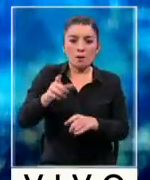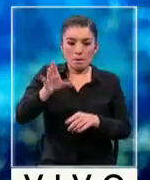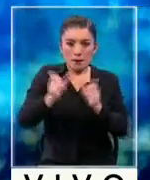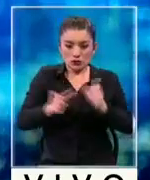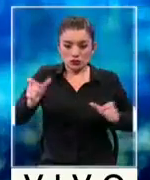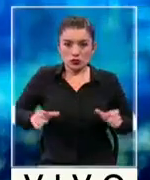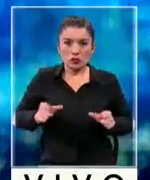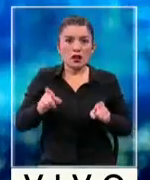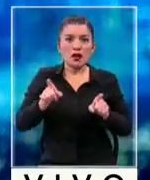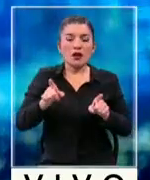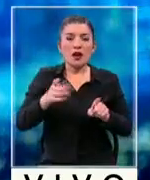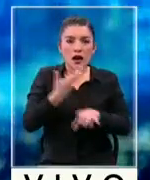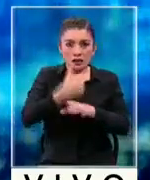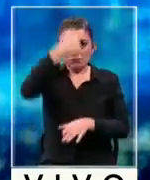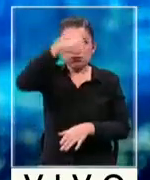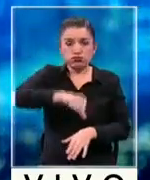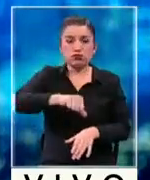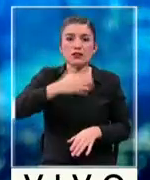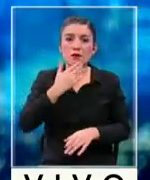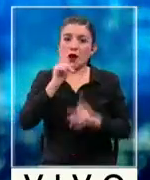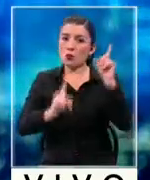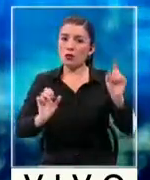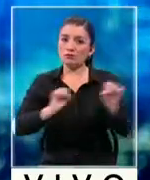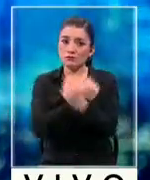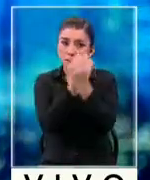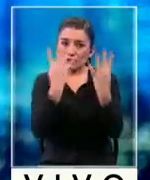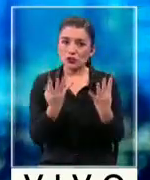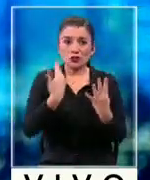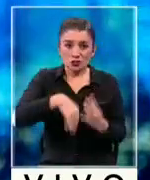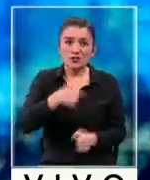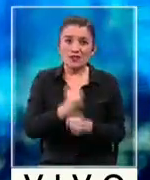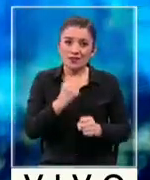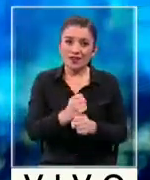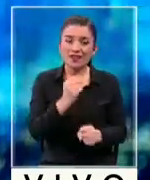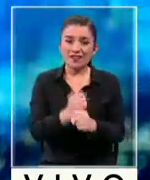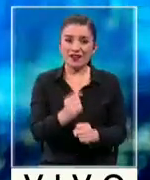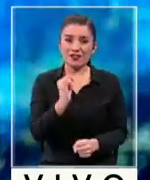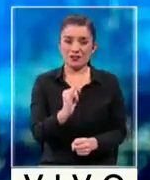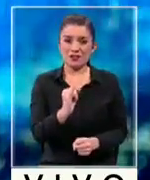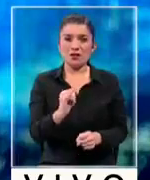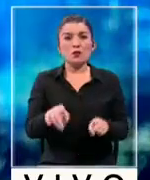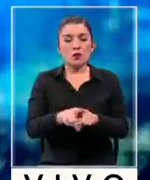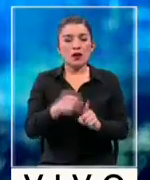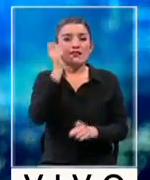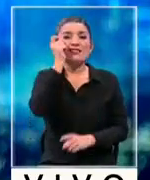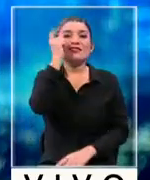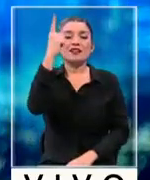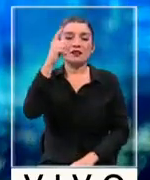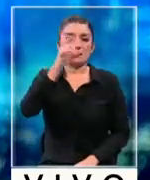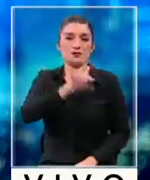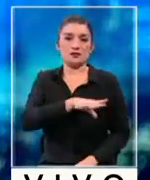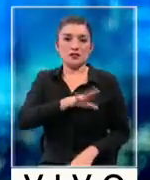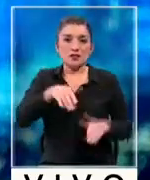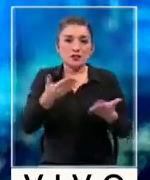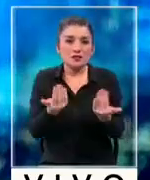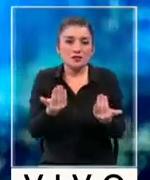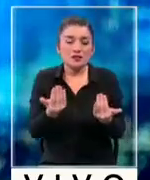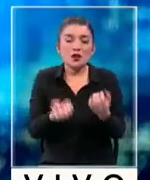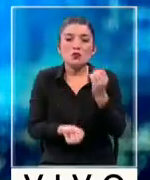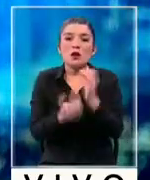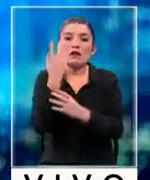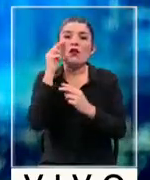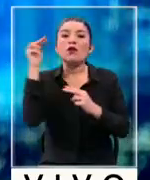privados de libertad. Hemos hecho la pega, de manera tal de que hemos entendido que Chile hoy día necesita nuevos paradigmas,